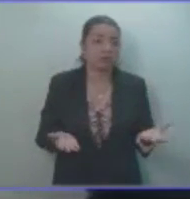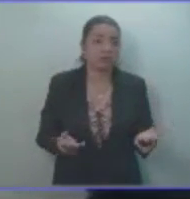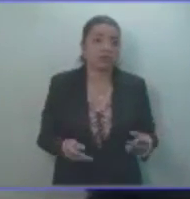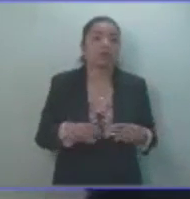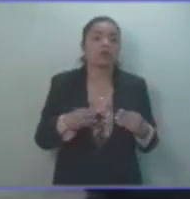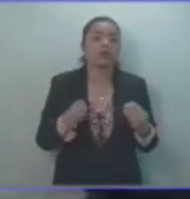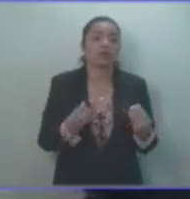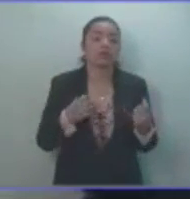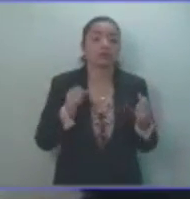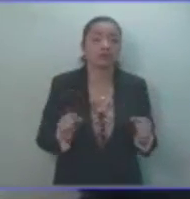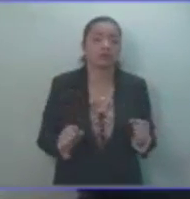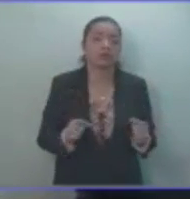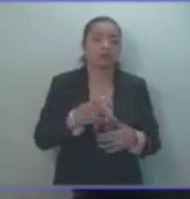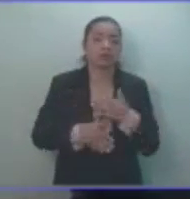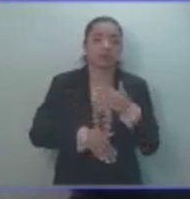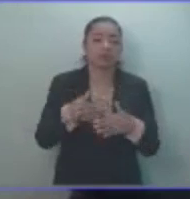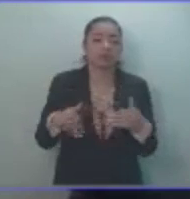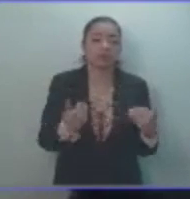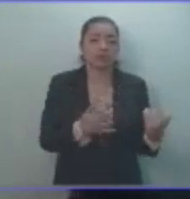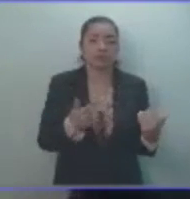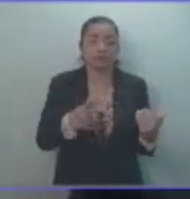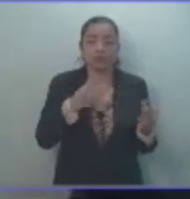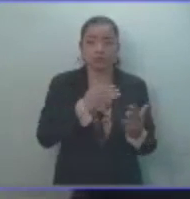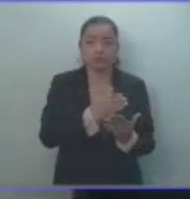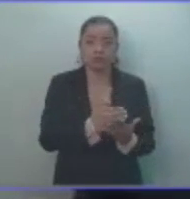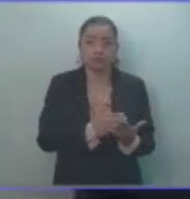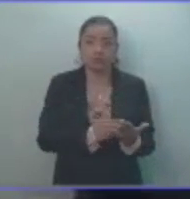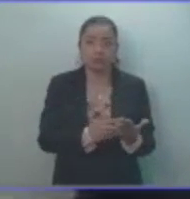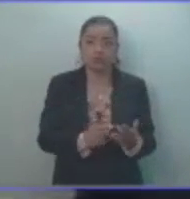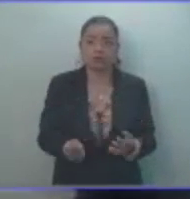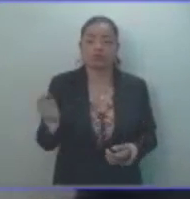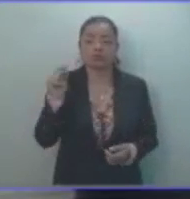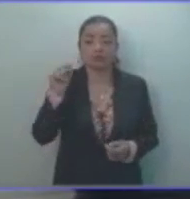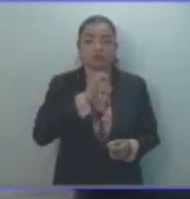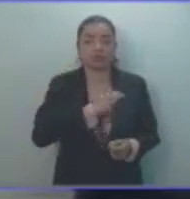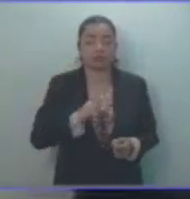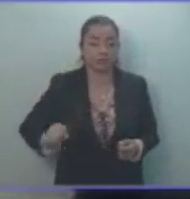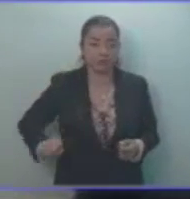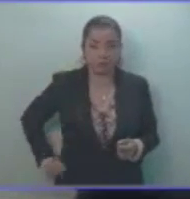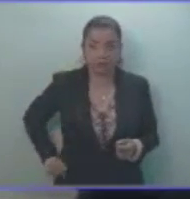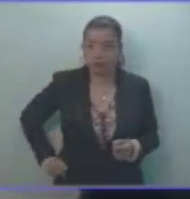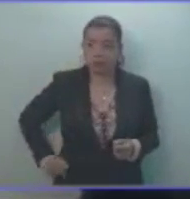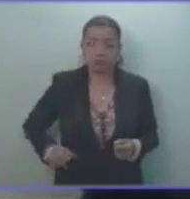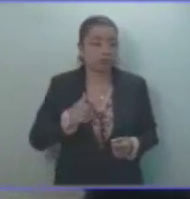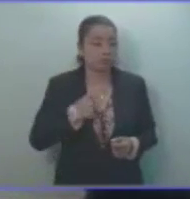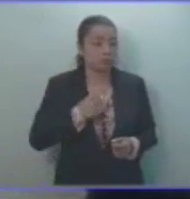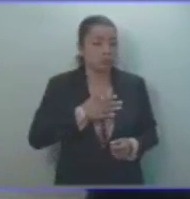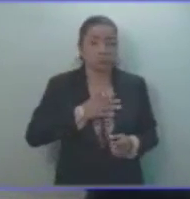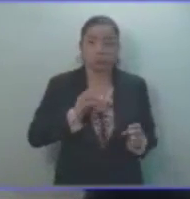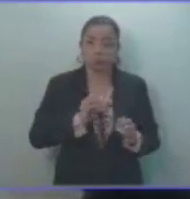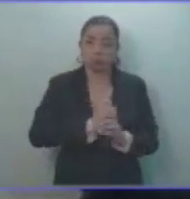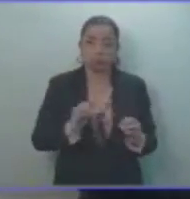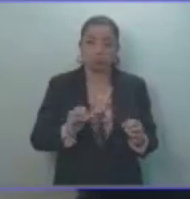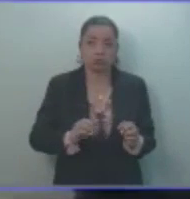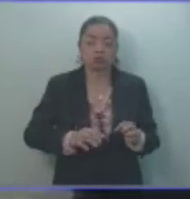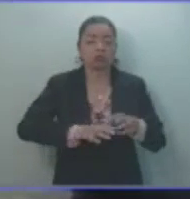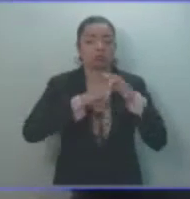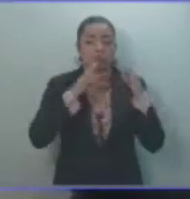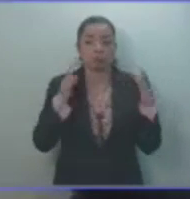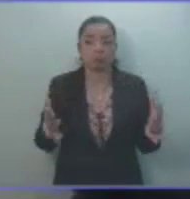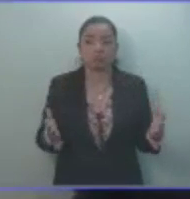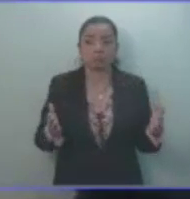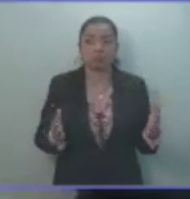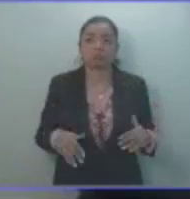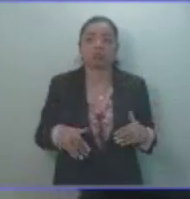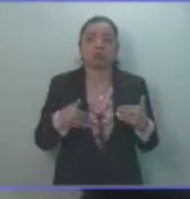cómo se utilizan los gastos de inteligencia. El Salvador lo que no tenía era una frontera